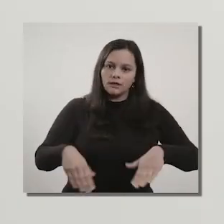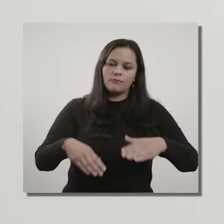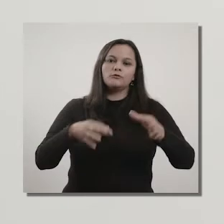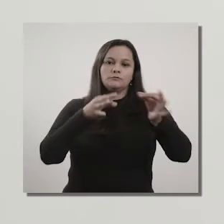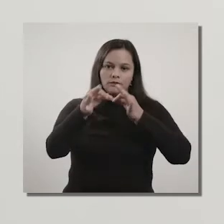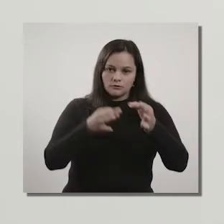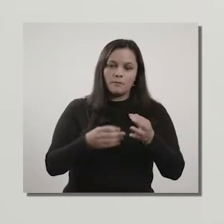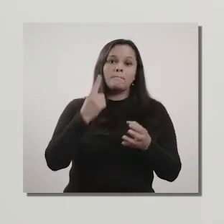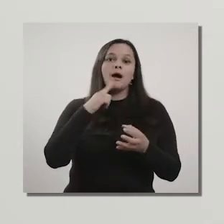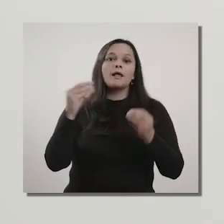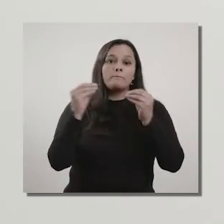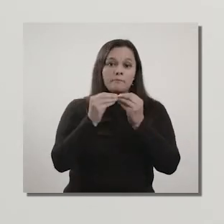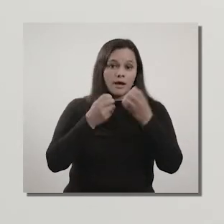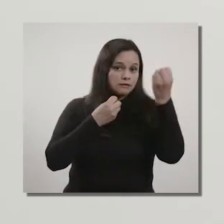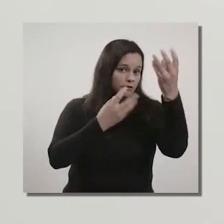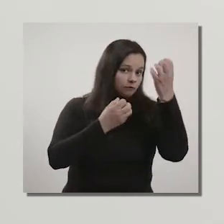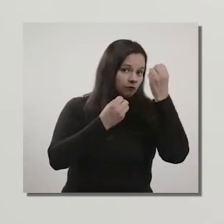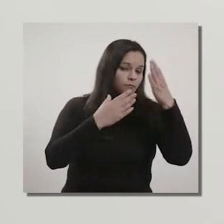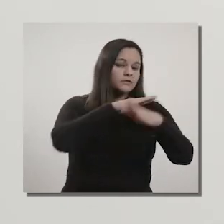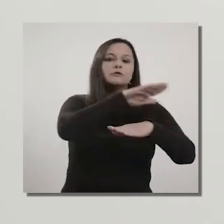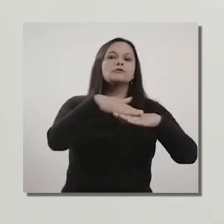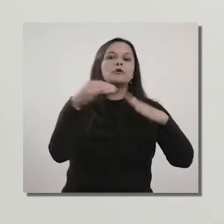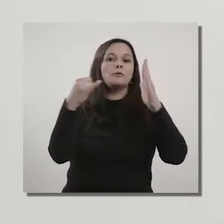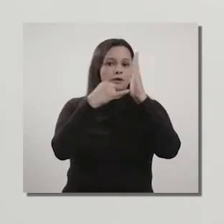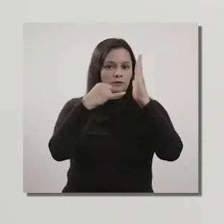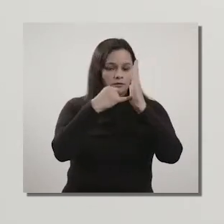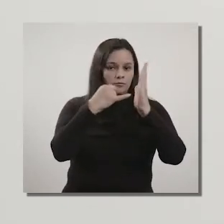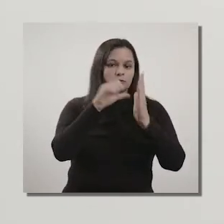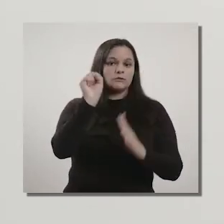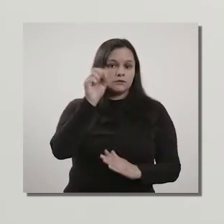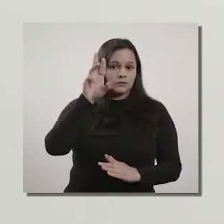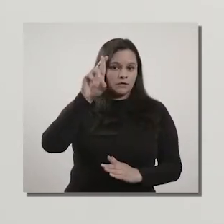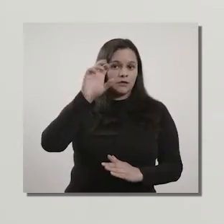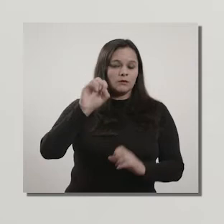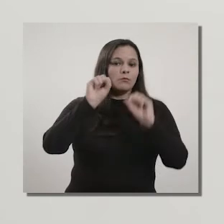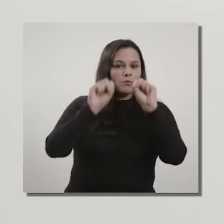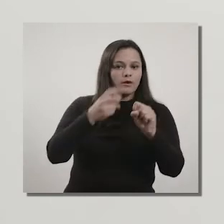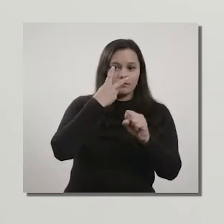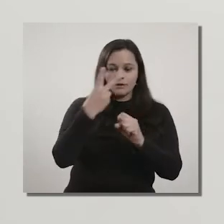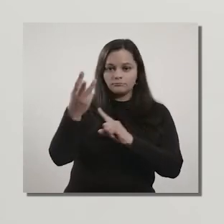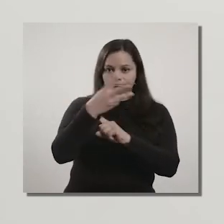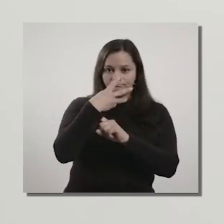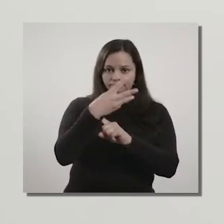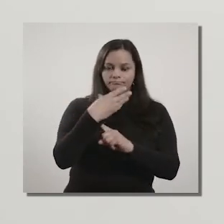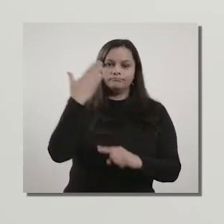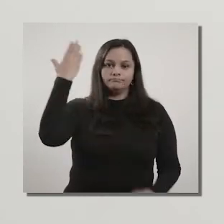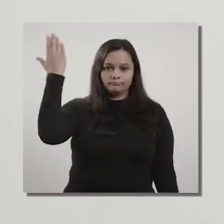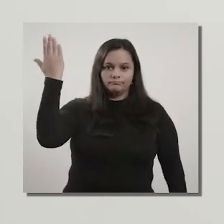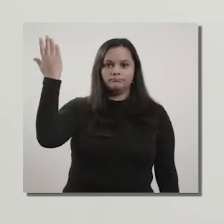con los impuestos. Para obtener más información sobre los impuestos que administra el Servicio de Rentas Internas puedes ingresar al sitio web www